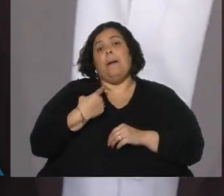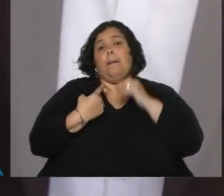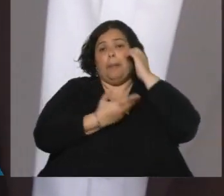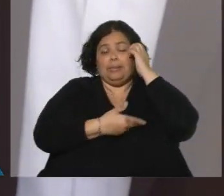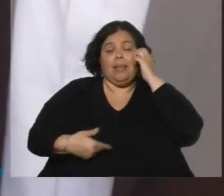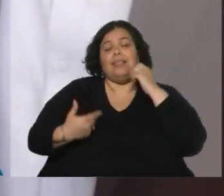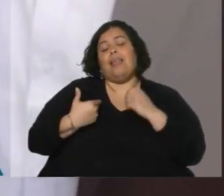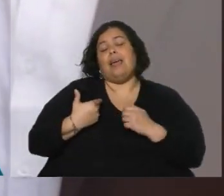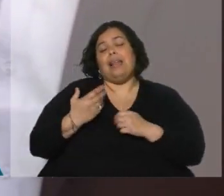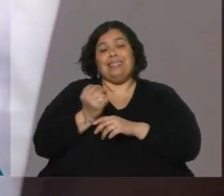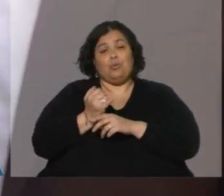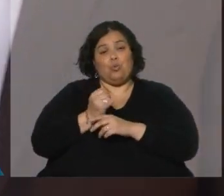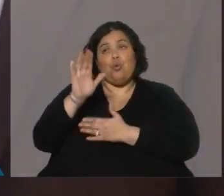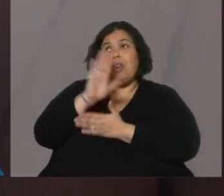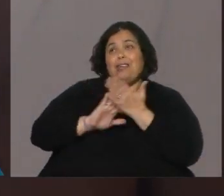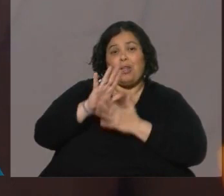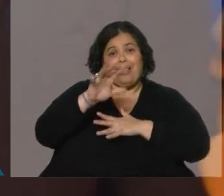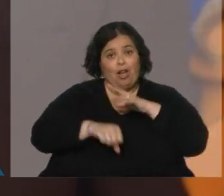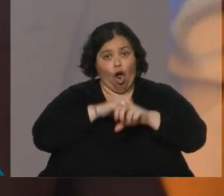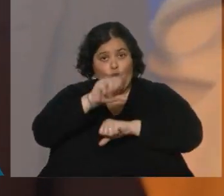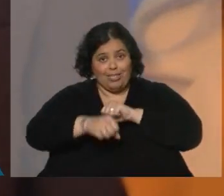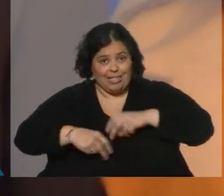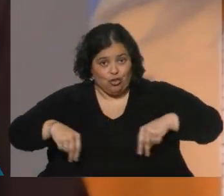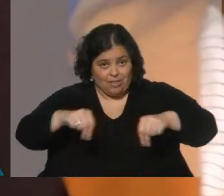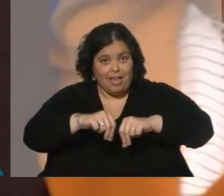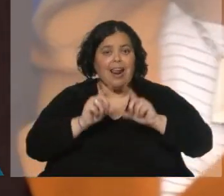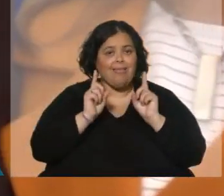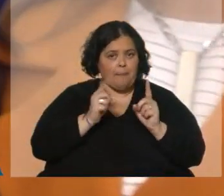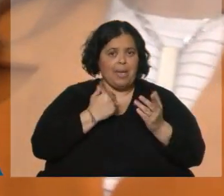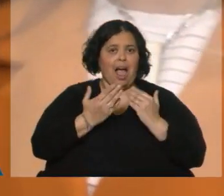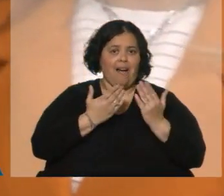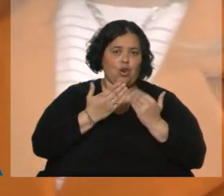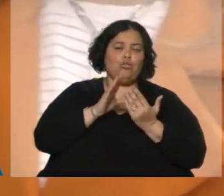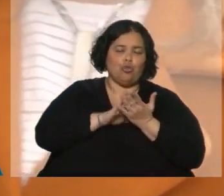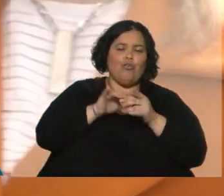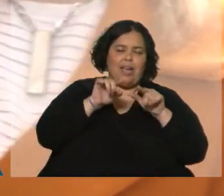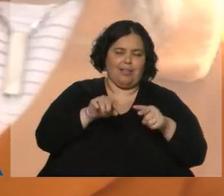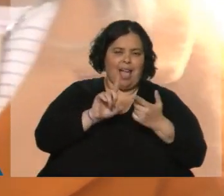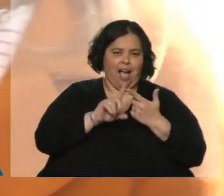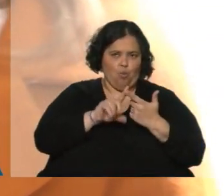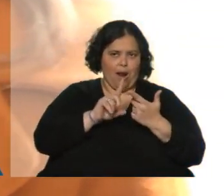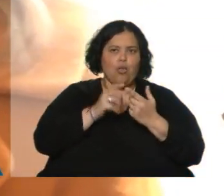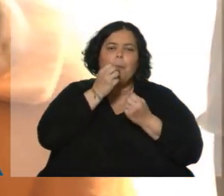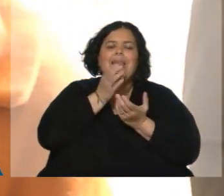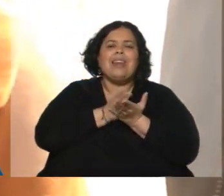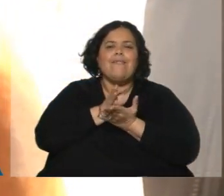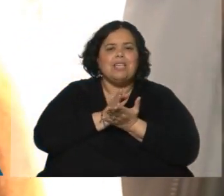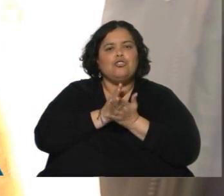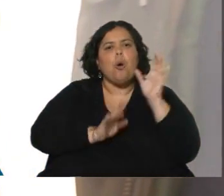hizo referencia a esta asistencia financiera en condiciones beneficiosas a colonos